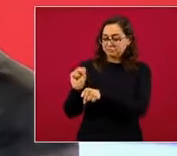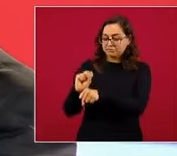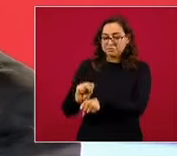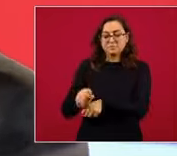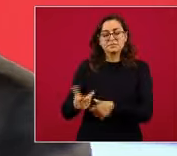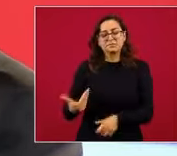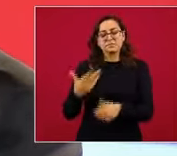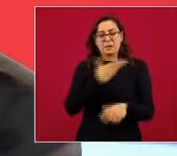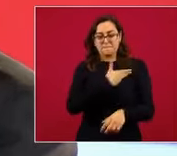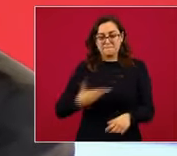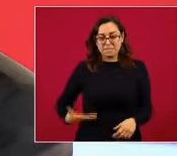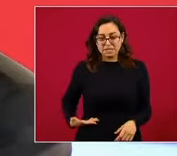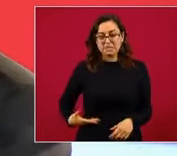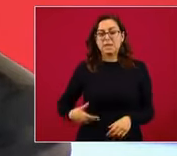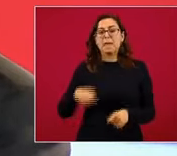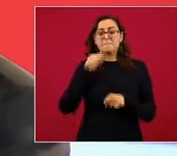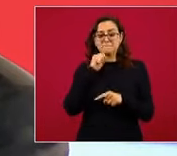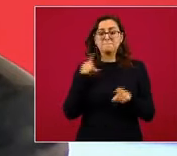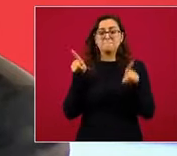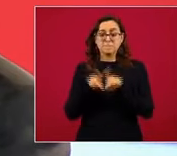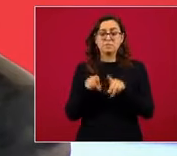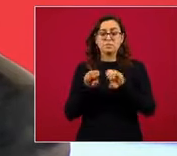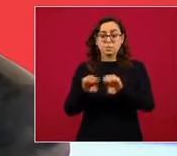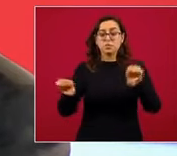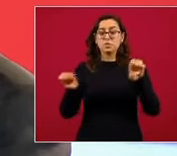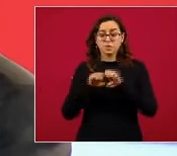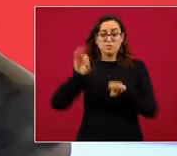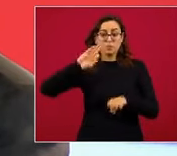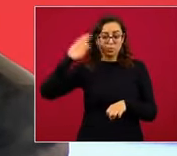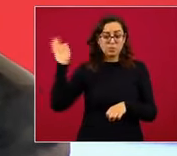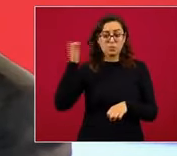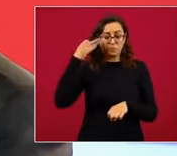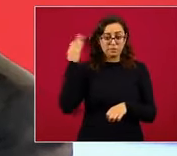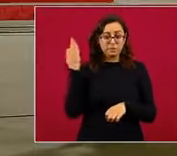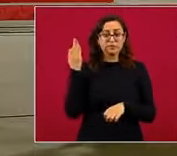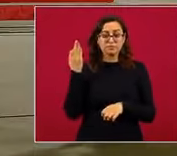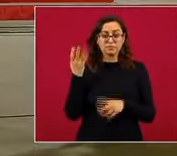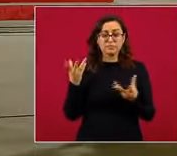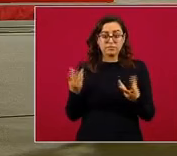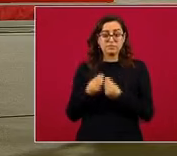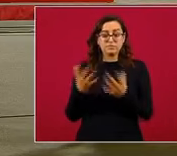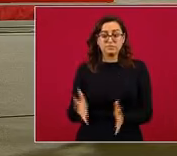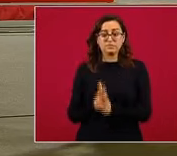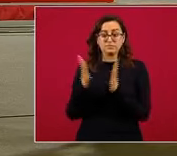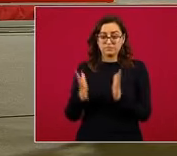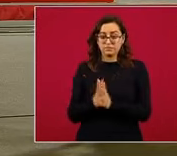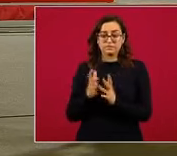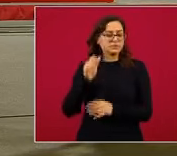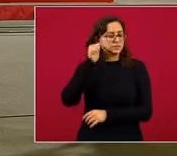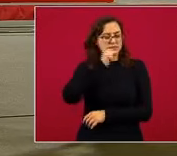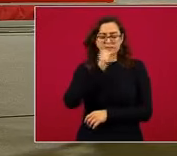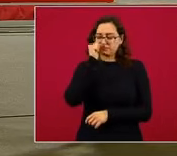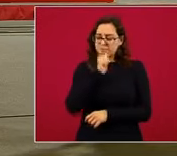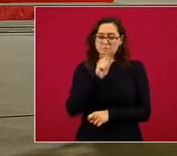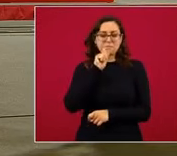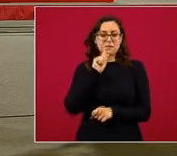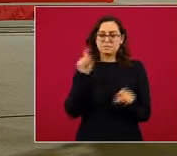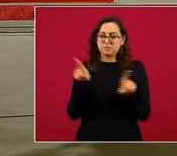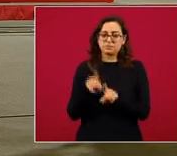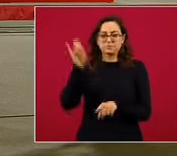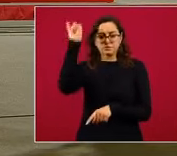presidente, en donde participa una buena parte del gabinete federal, ampliado, y nos acompaña invariablemente la jefa de